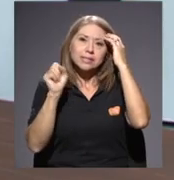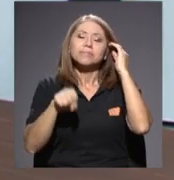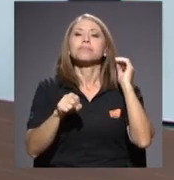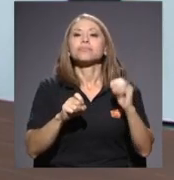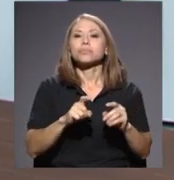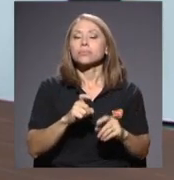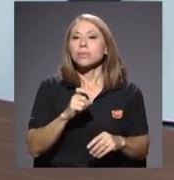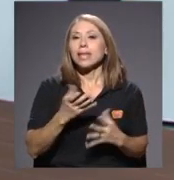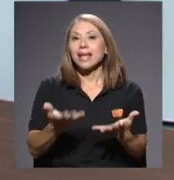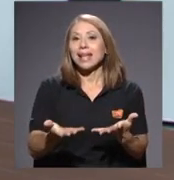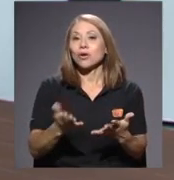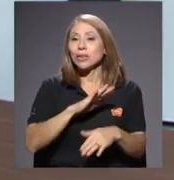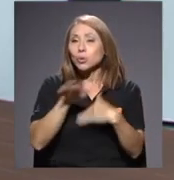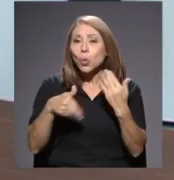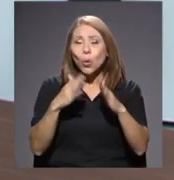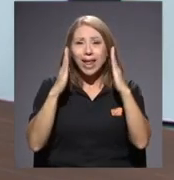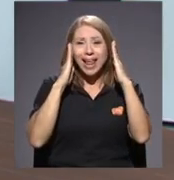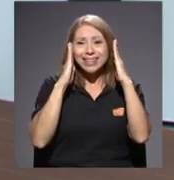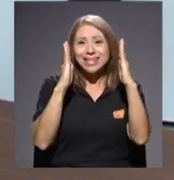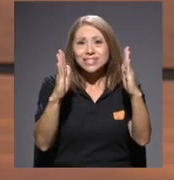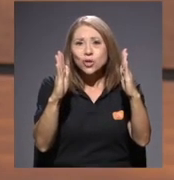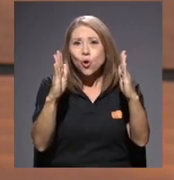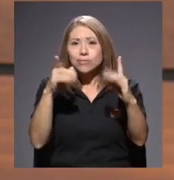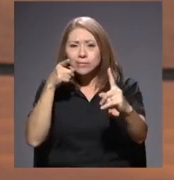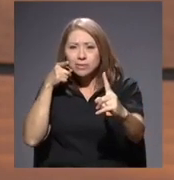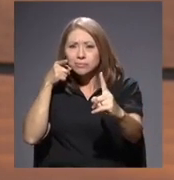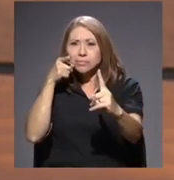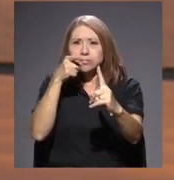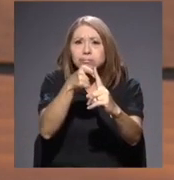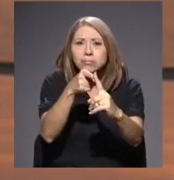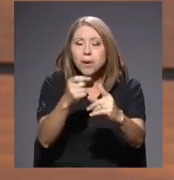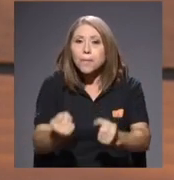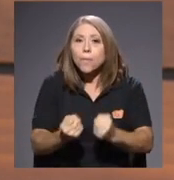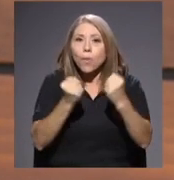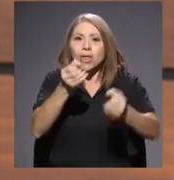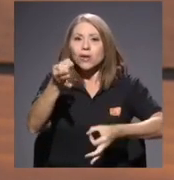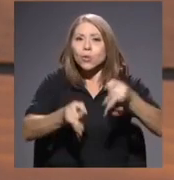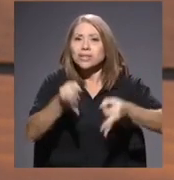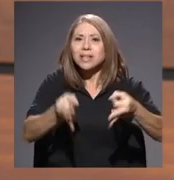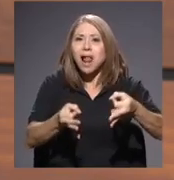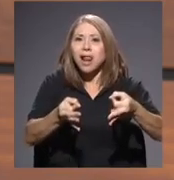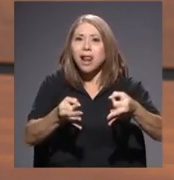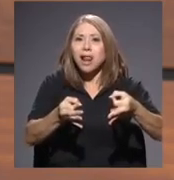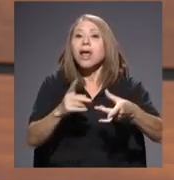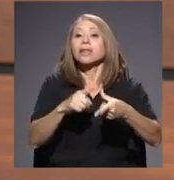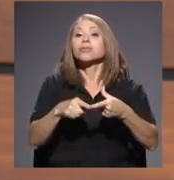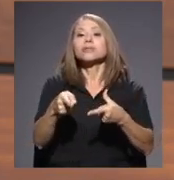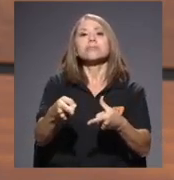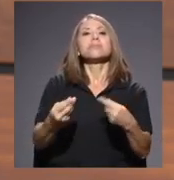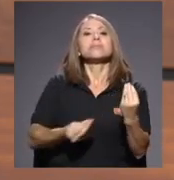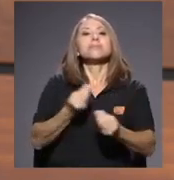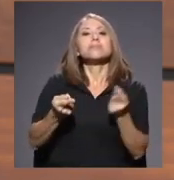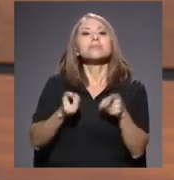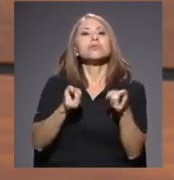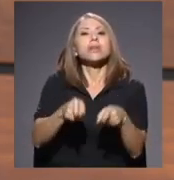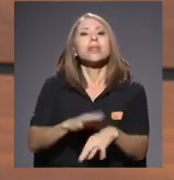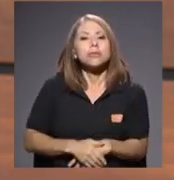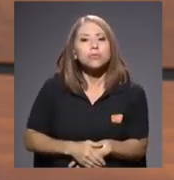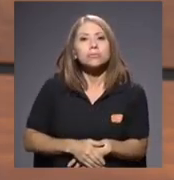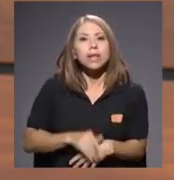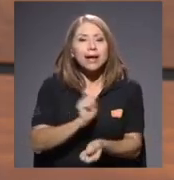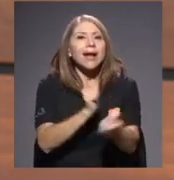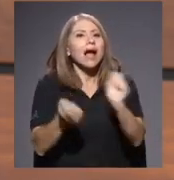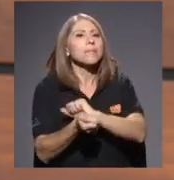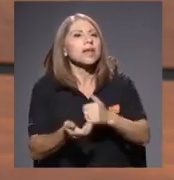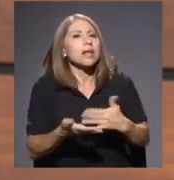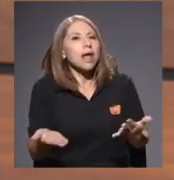coloca el foco de la atención sobre ese poder judicial y nos plantea, bueno, ¿qué es lo que está sucediendo aquí y qué es lo que necesitamos cambiar? Porque no están